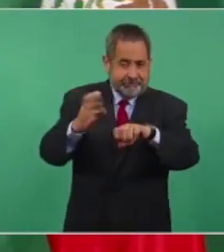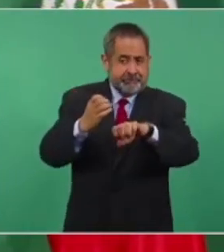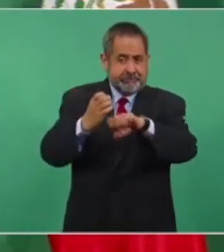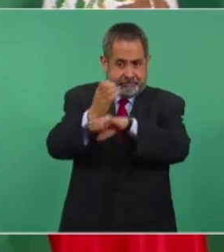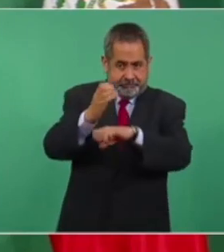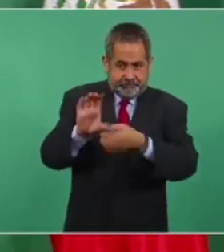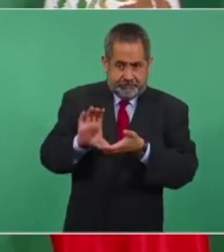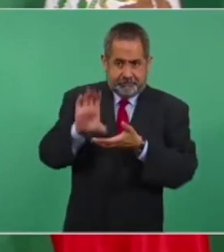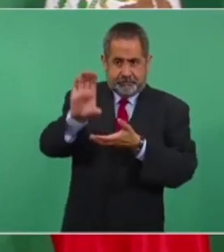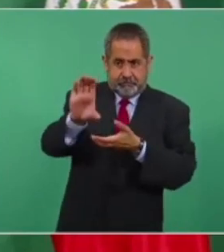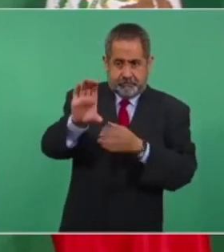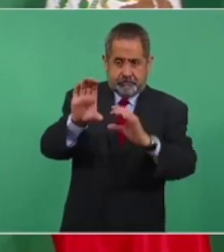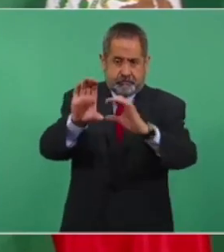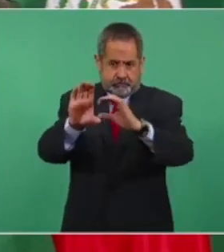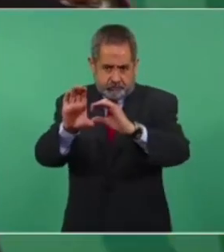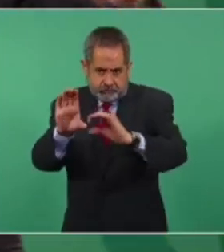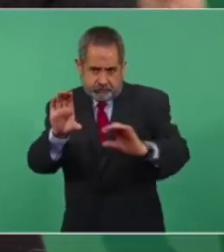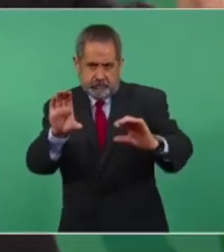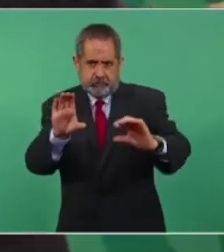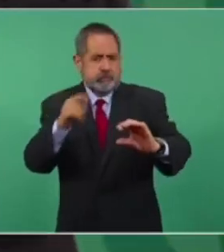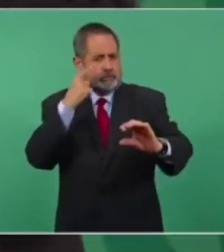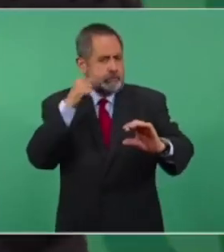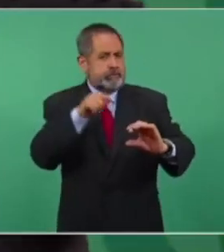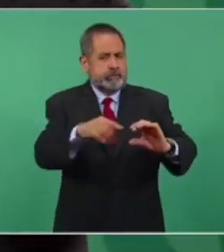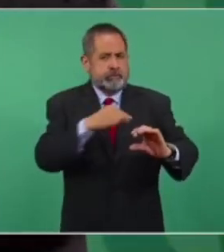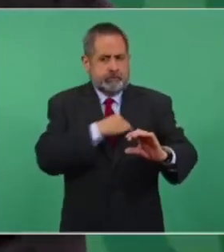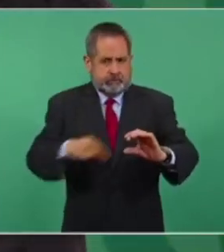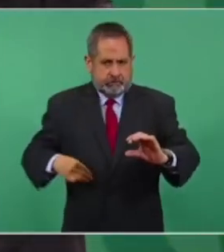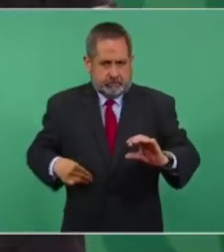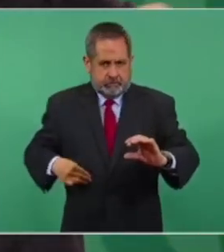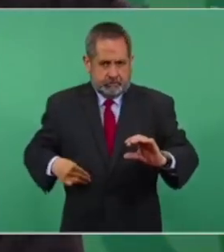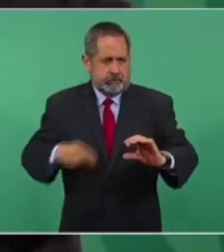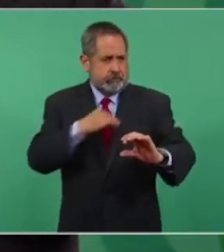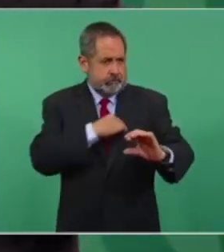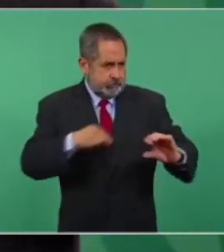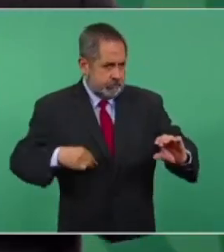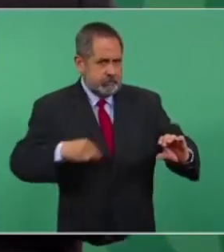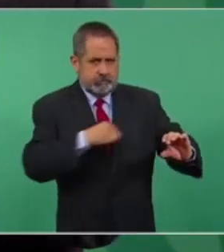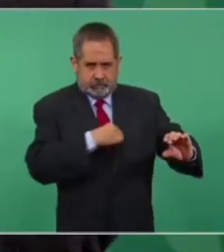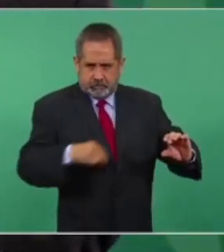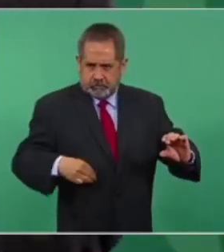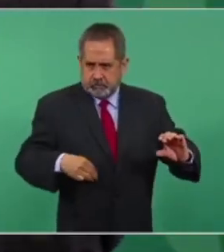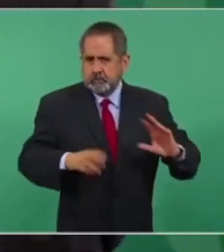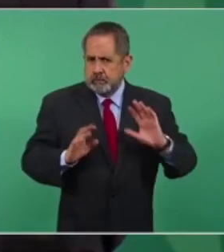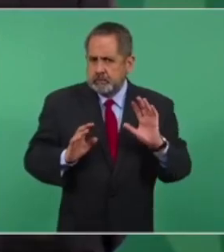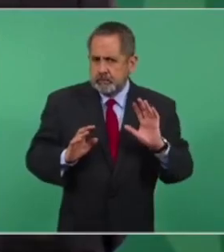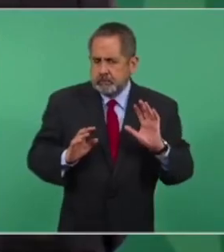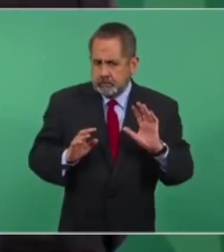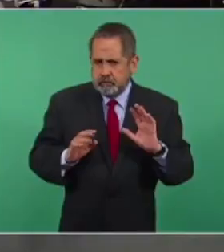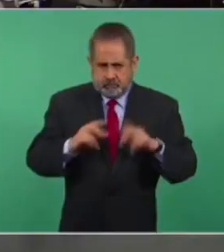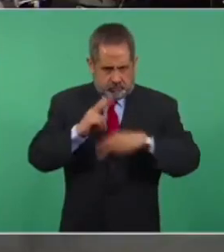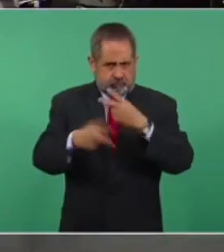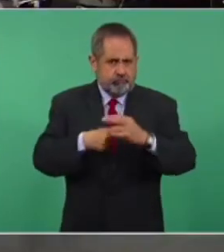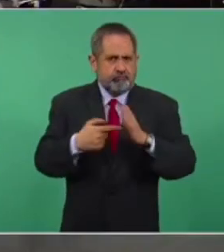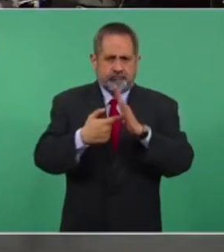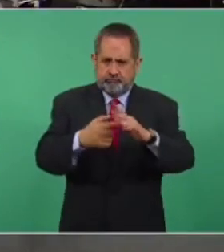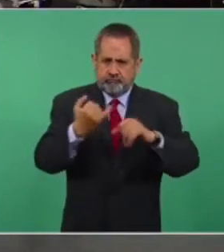al gobierno del estado y otro porcentaje a los gobiernos municipales.